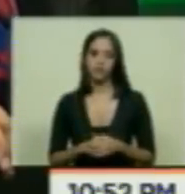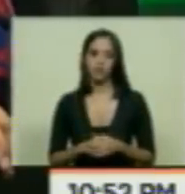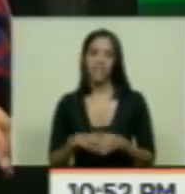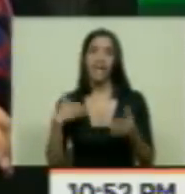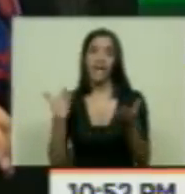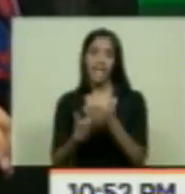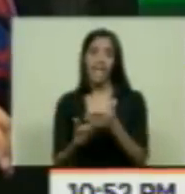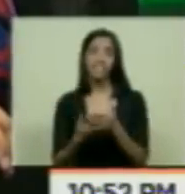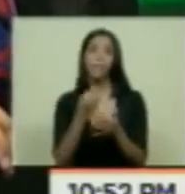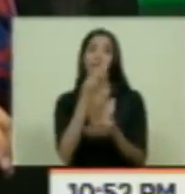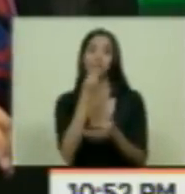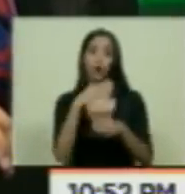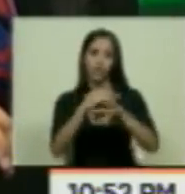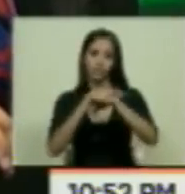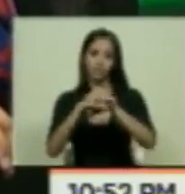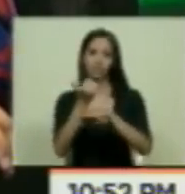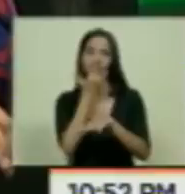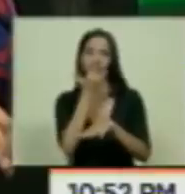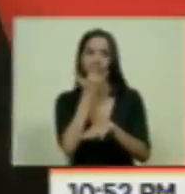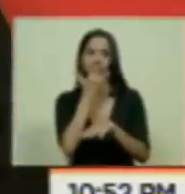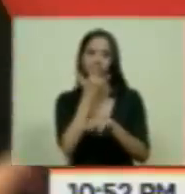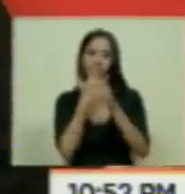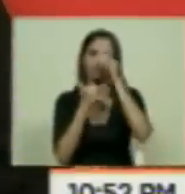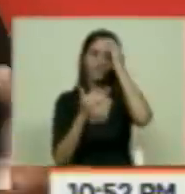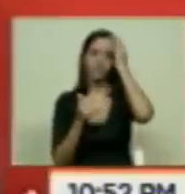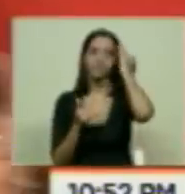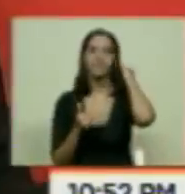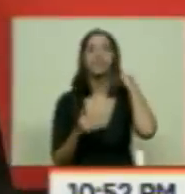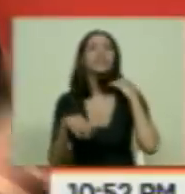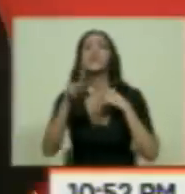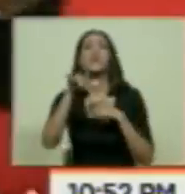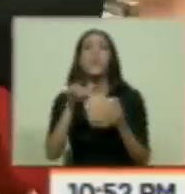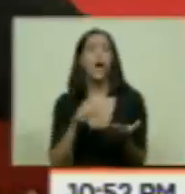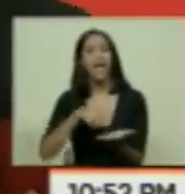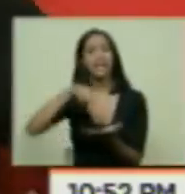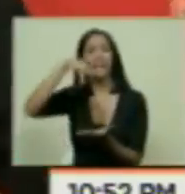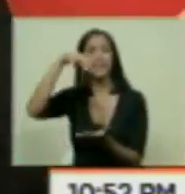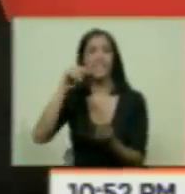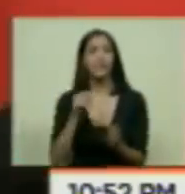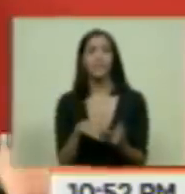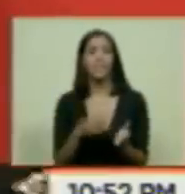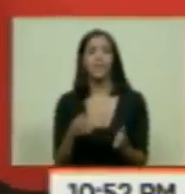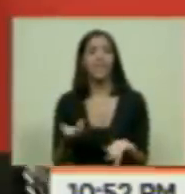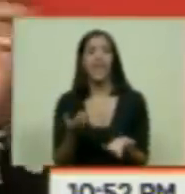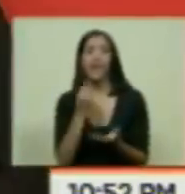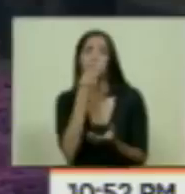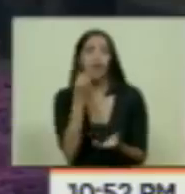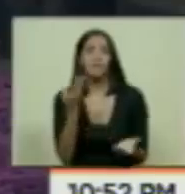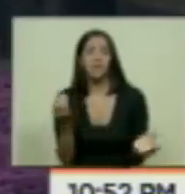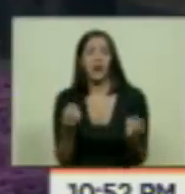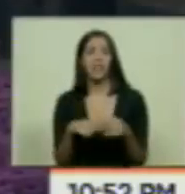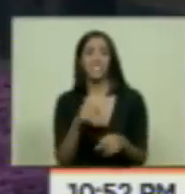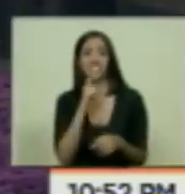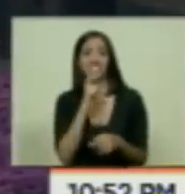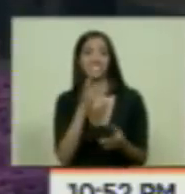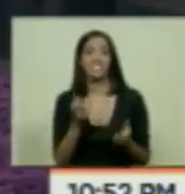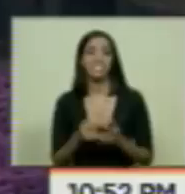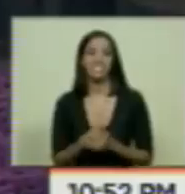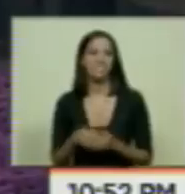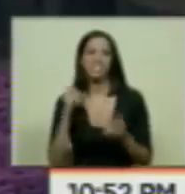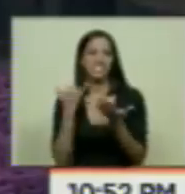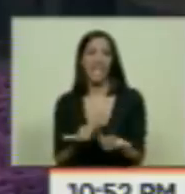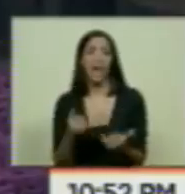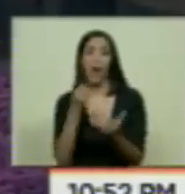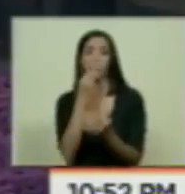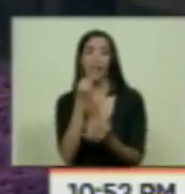Miraflores, Miraflores. Ay, yo pensé que íbamos a Miraflores. Pero igual vamos a llegar hasta el Calvario, porque ahí en Miraflores. Ya, vamos desde ya a Miraflores. Desde ya nos vamos para Miraflores. Por